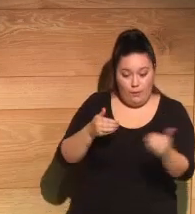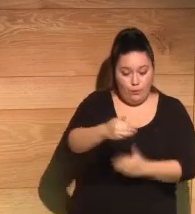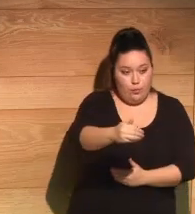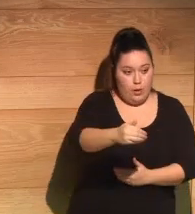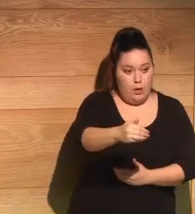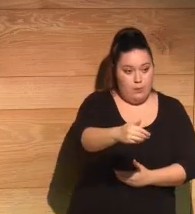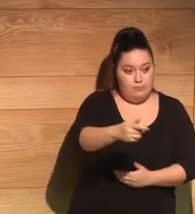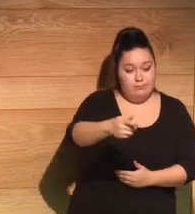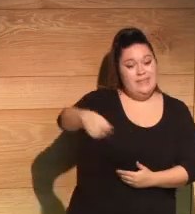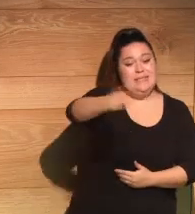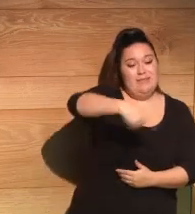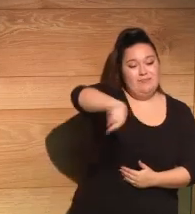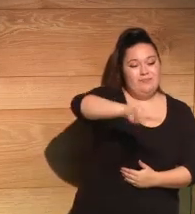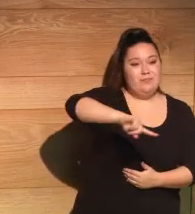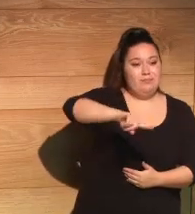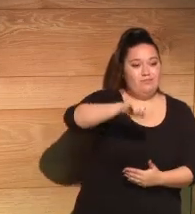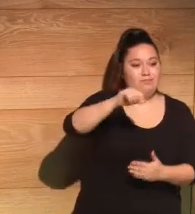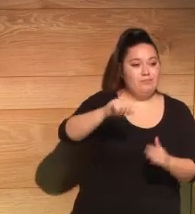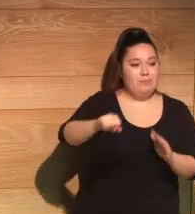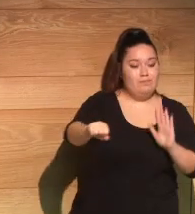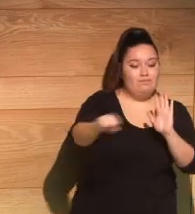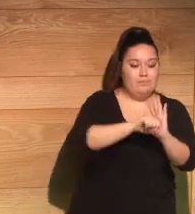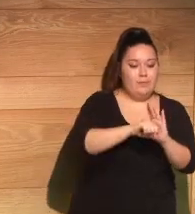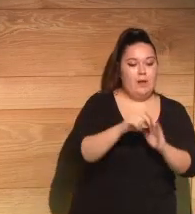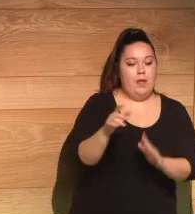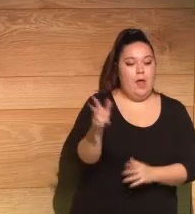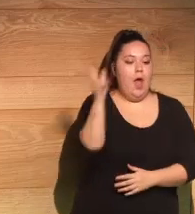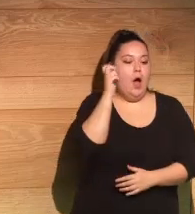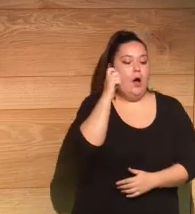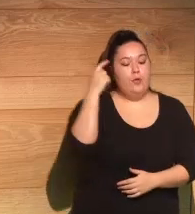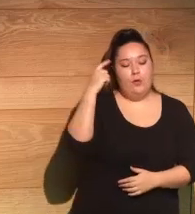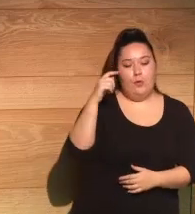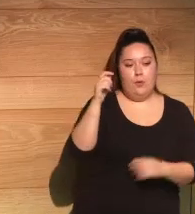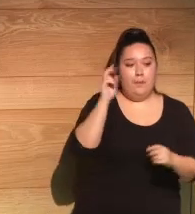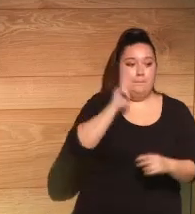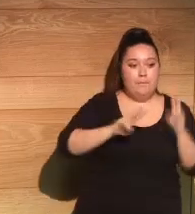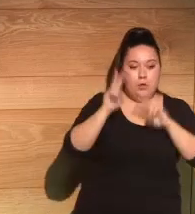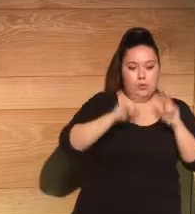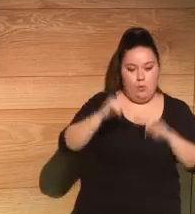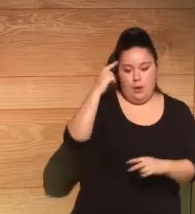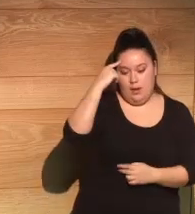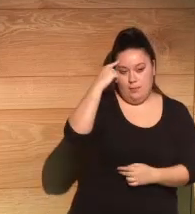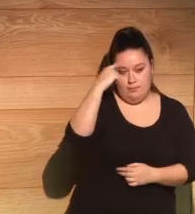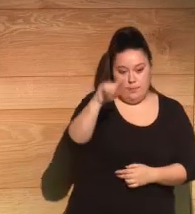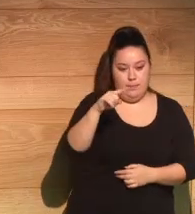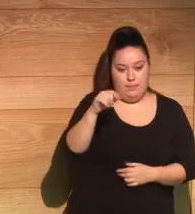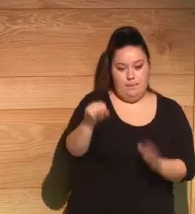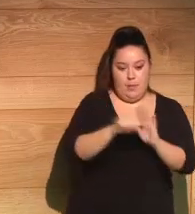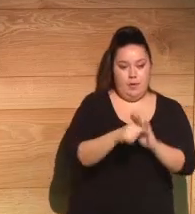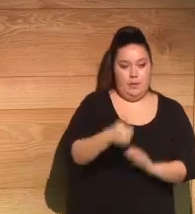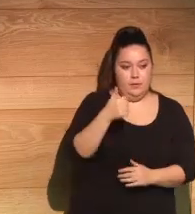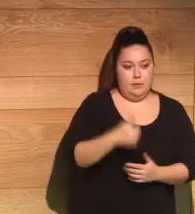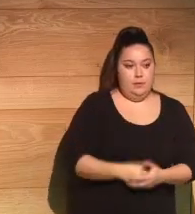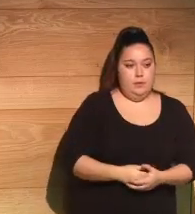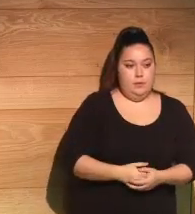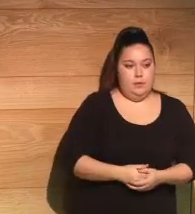parece que tienen sobre todo mucho más marcado el asunto audiovisual. Es decir, yo comprendí cuando empecé a dar clase que la generación a la que me dirigía, que era la